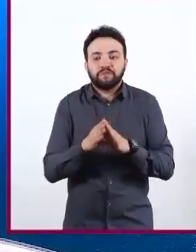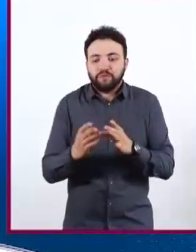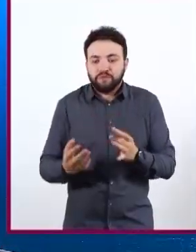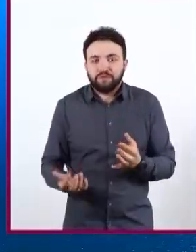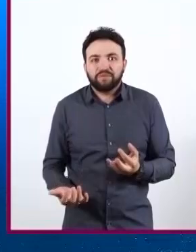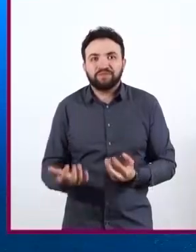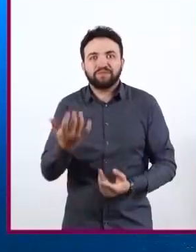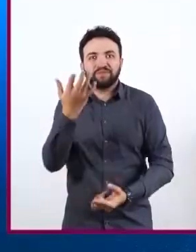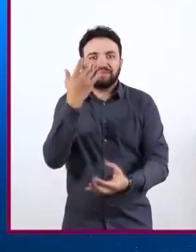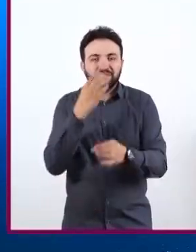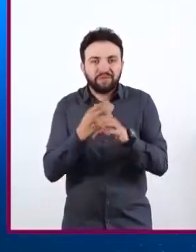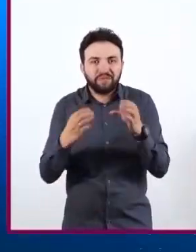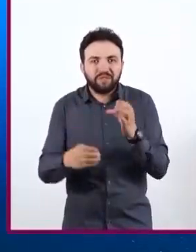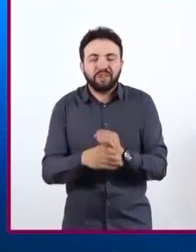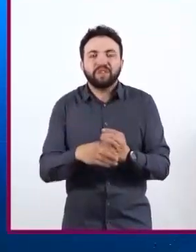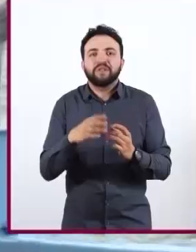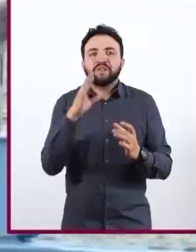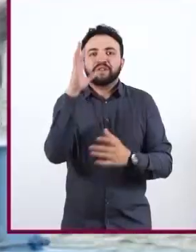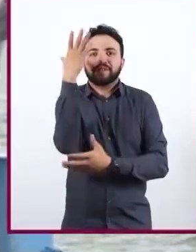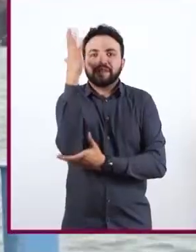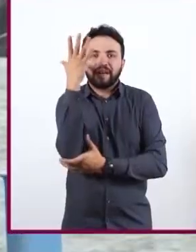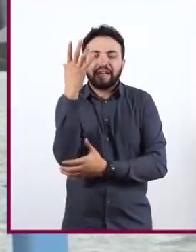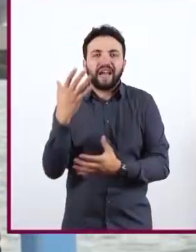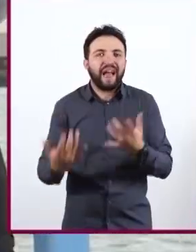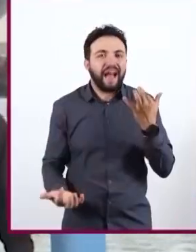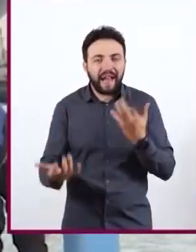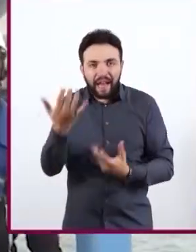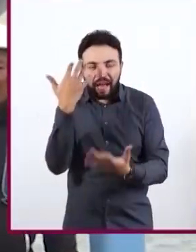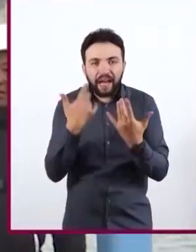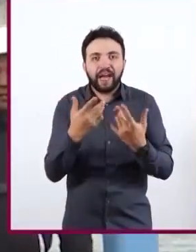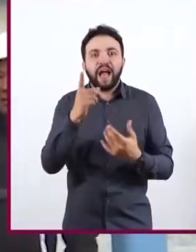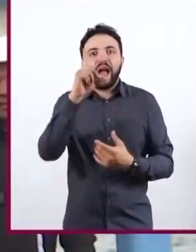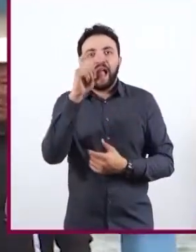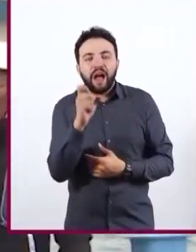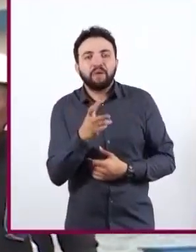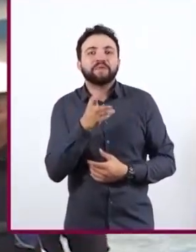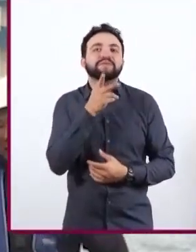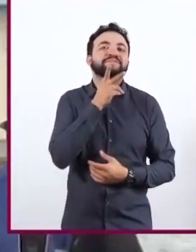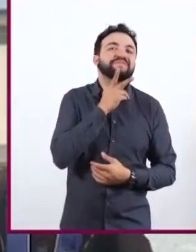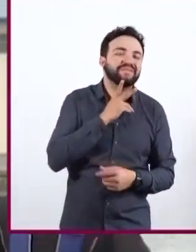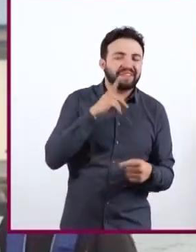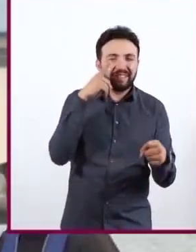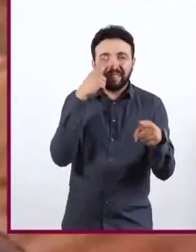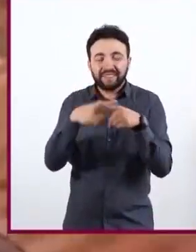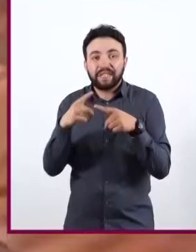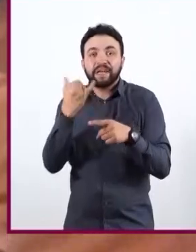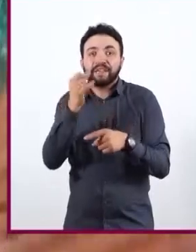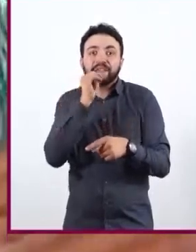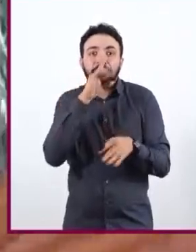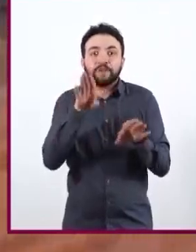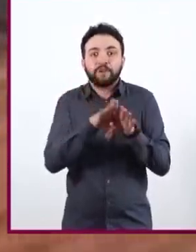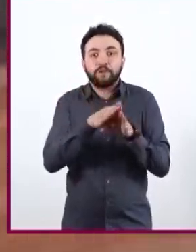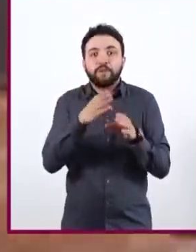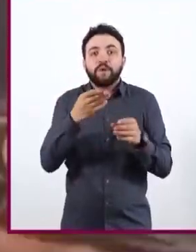fósiles, la devastación de bosques, la demanda de agua o la explotación de recursos marítimos.